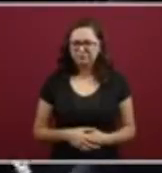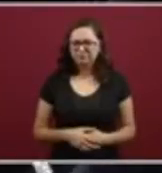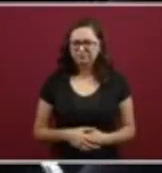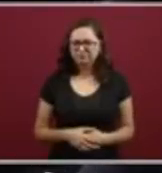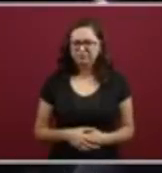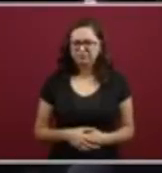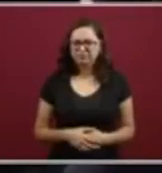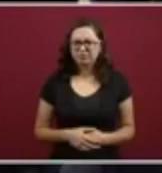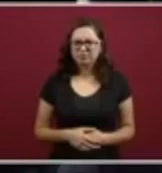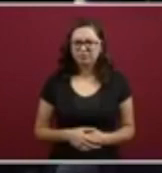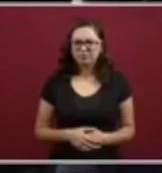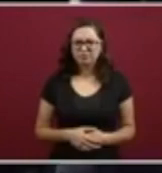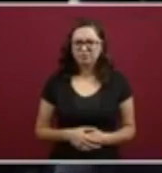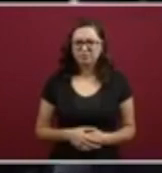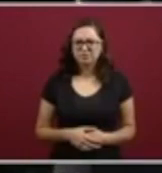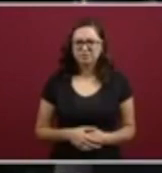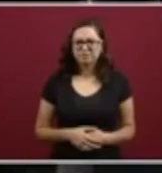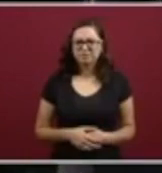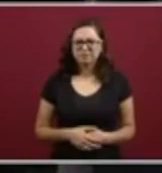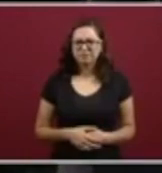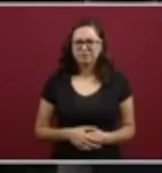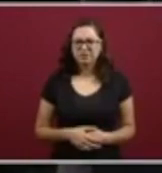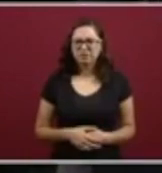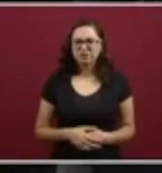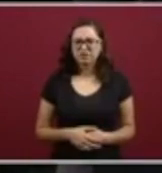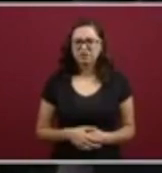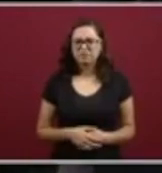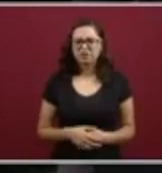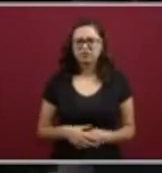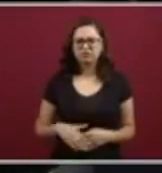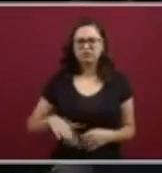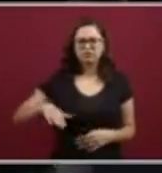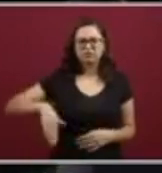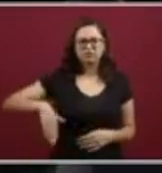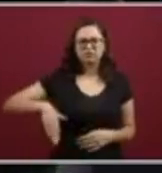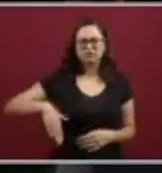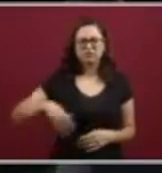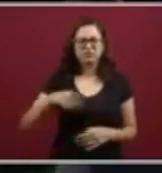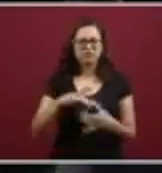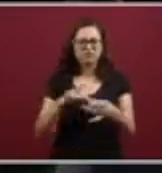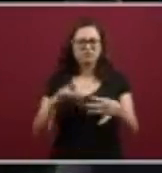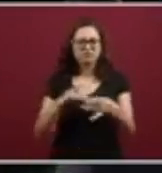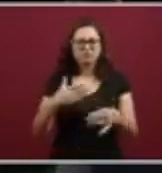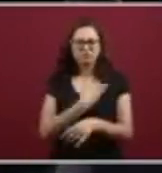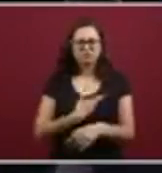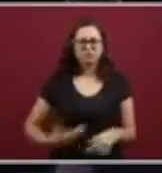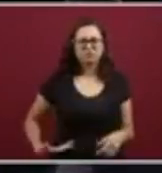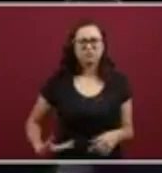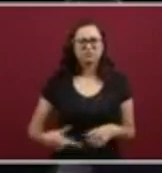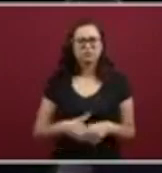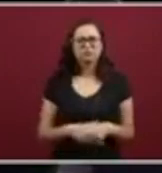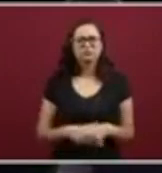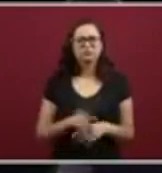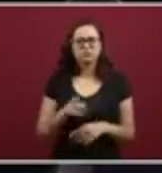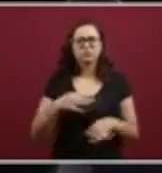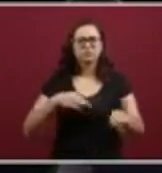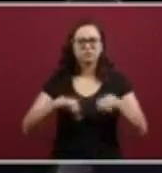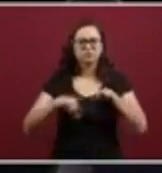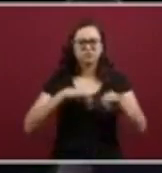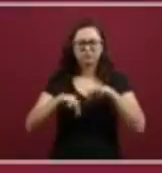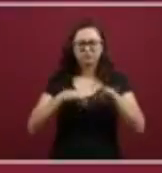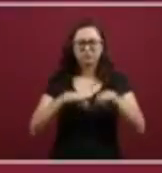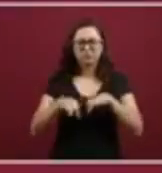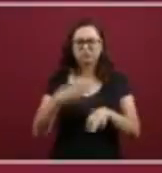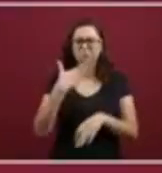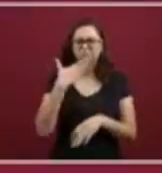Bien, como ordenó el señor presidente, la reapertura del MEXE ya es un hecho. Se está trabajando en